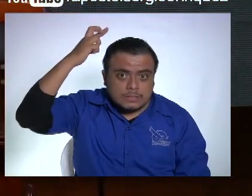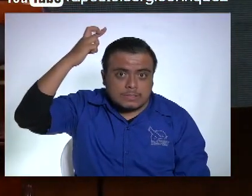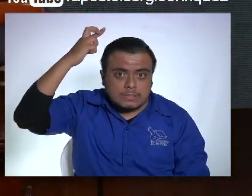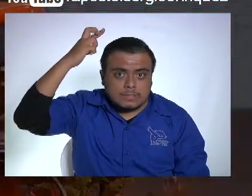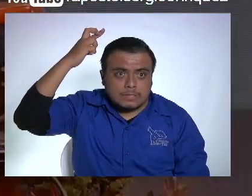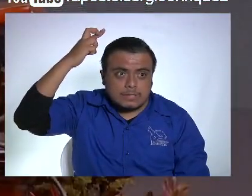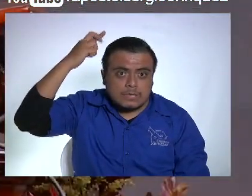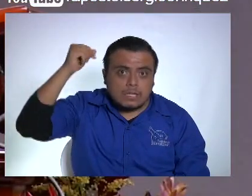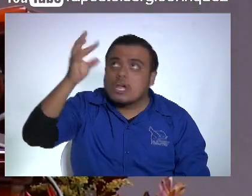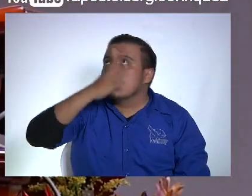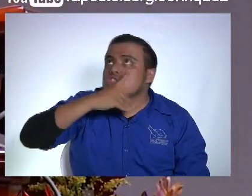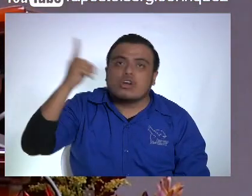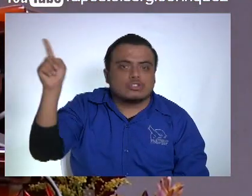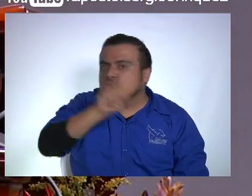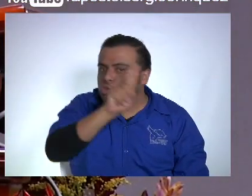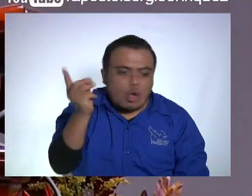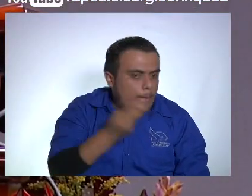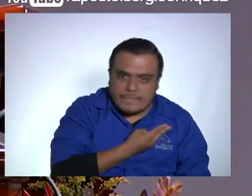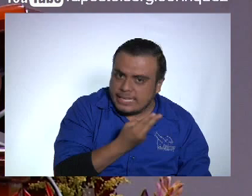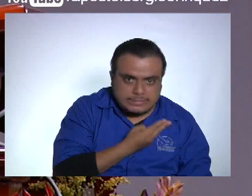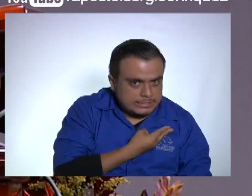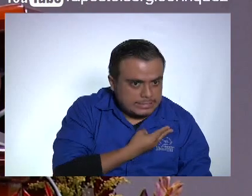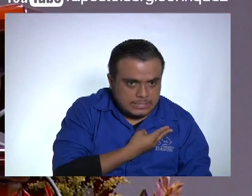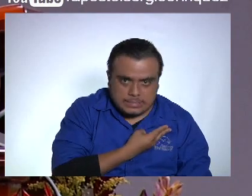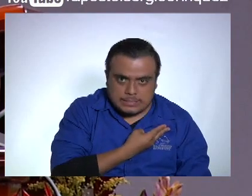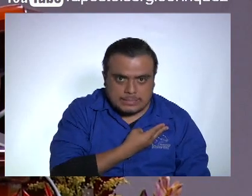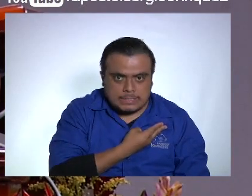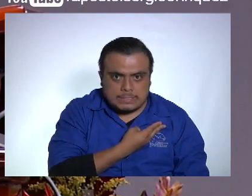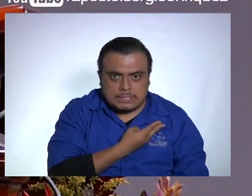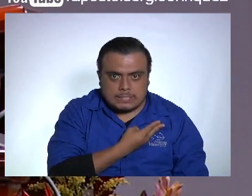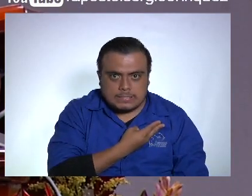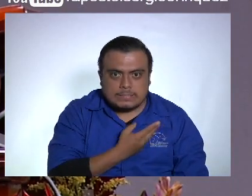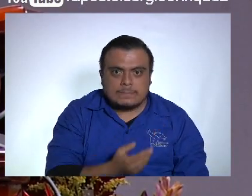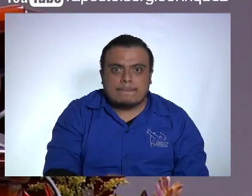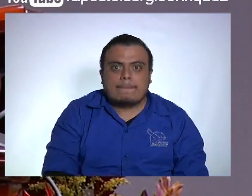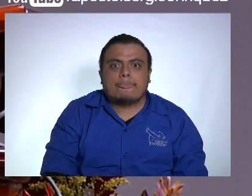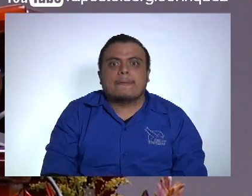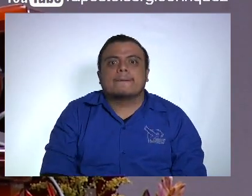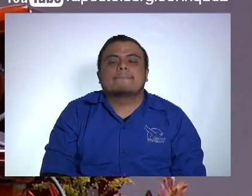Y Dios no miente. Amén. Dios no miente.